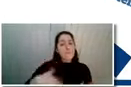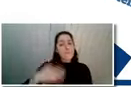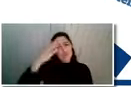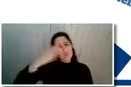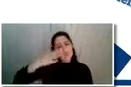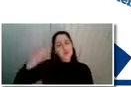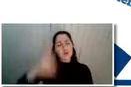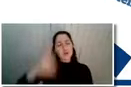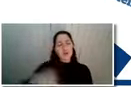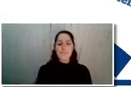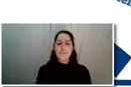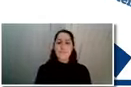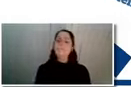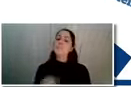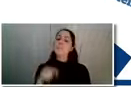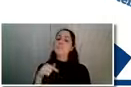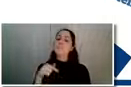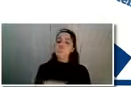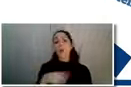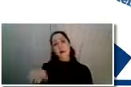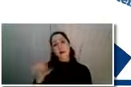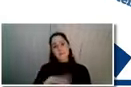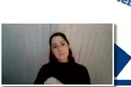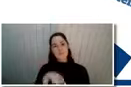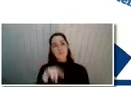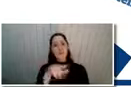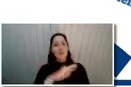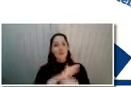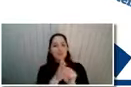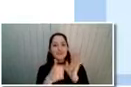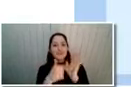el virus con sus distintas proteínas.